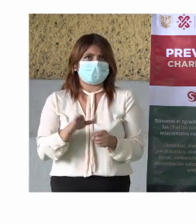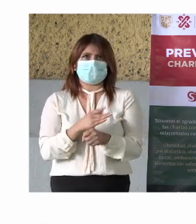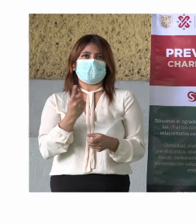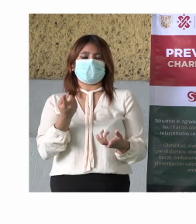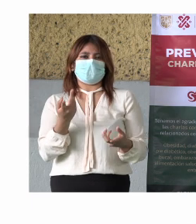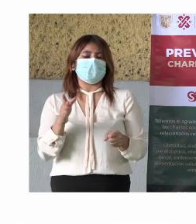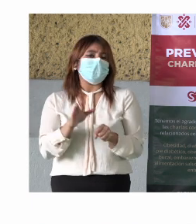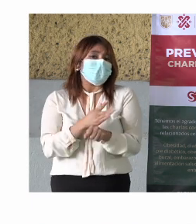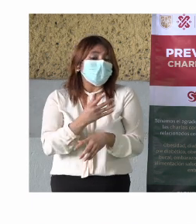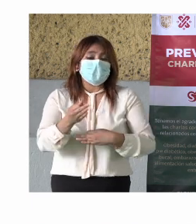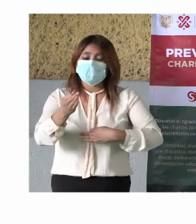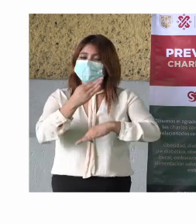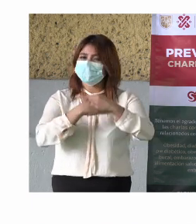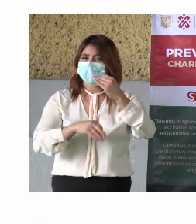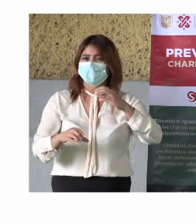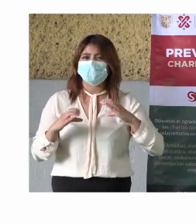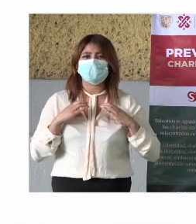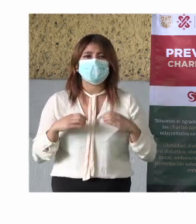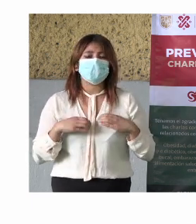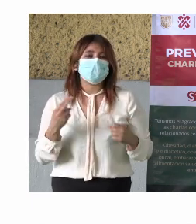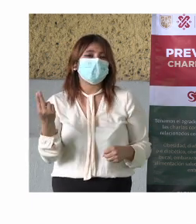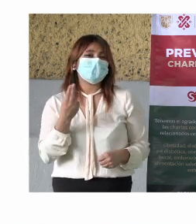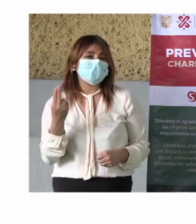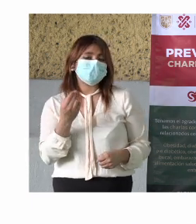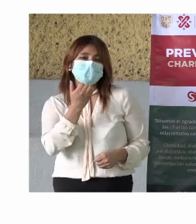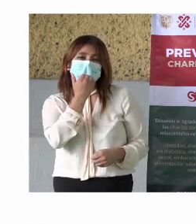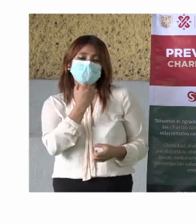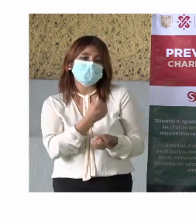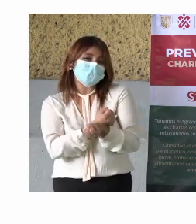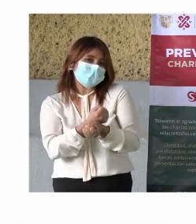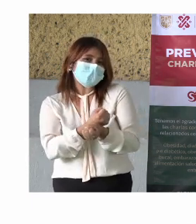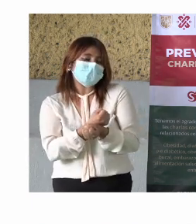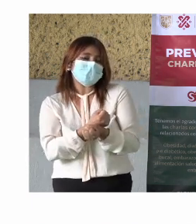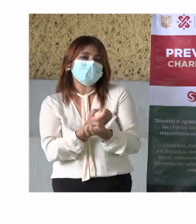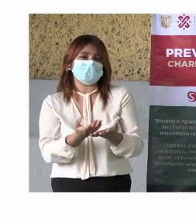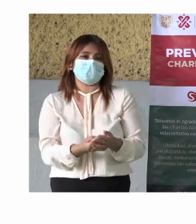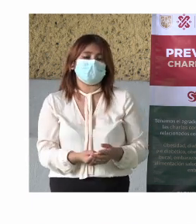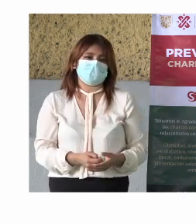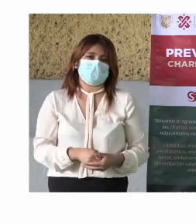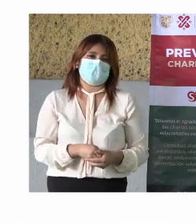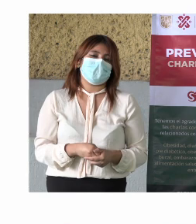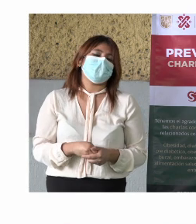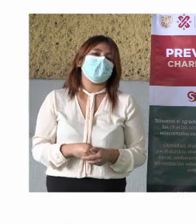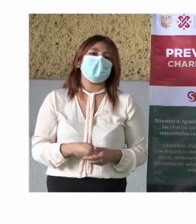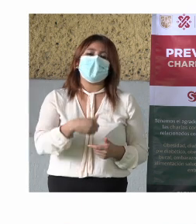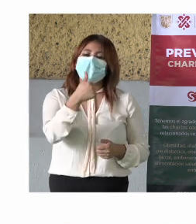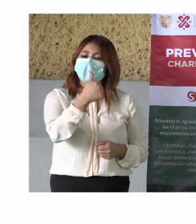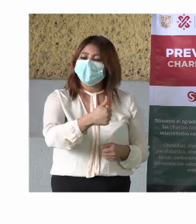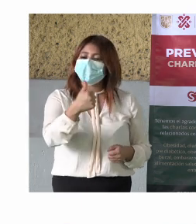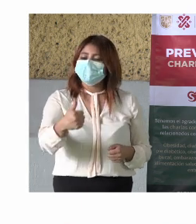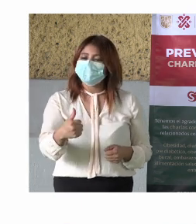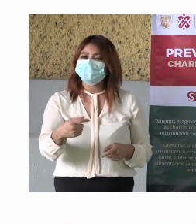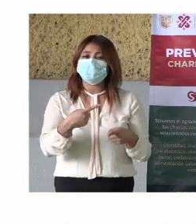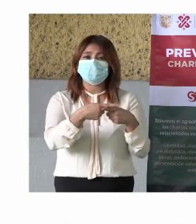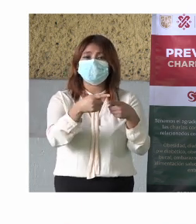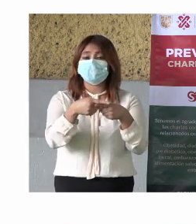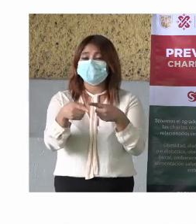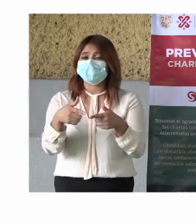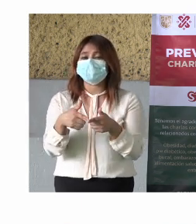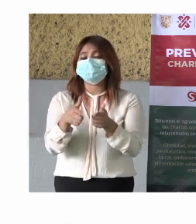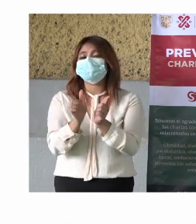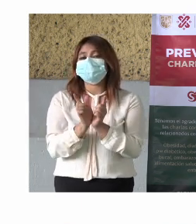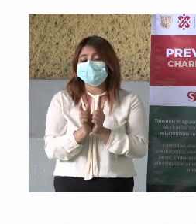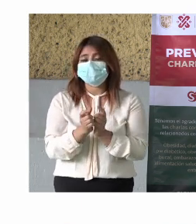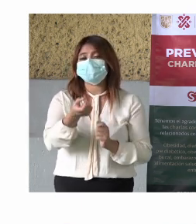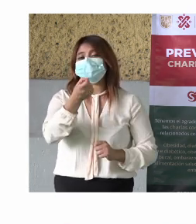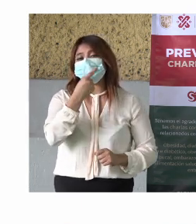finalmente todo el cuerpo necesita glucosa y en todo el cuerpo necesitamos metabolizarla. Entonces, cada uno de estos distintos grupos de medicamentos